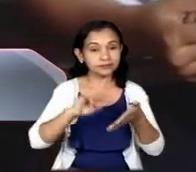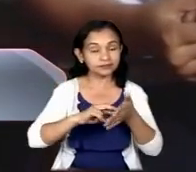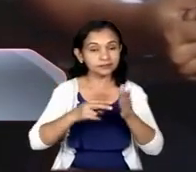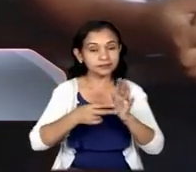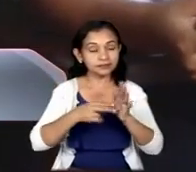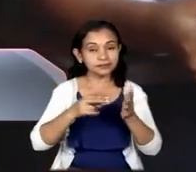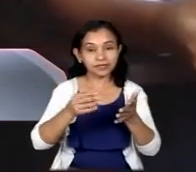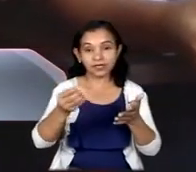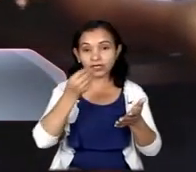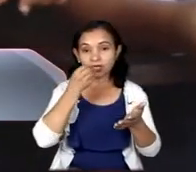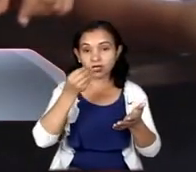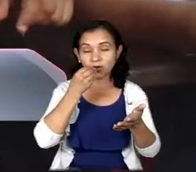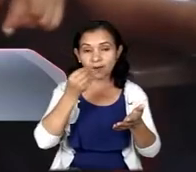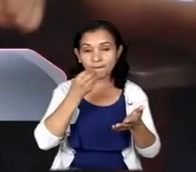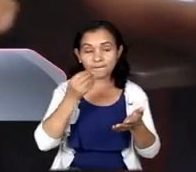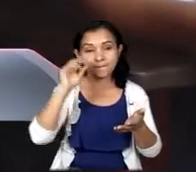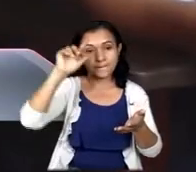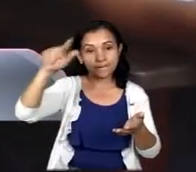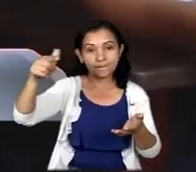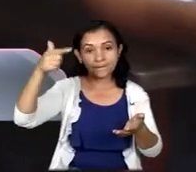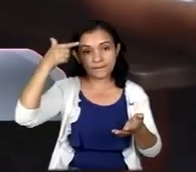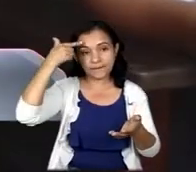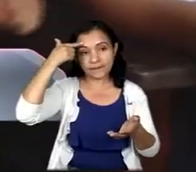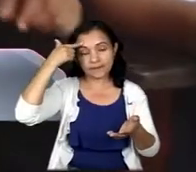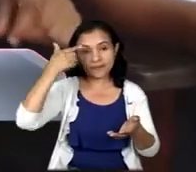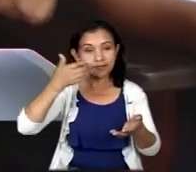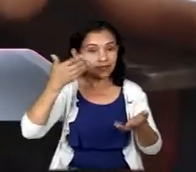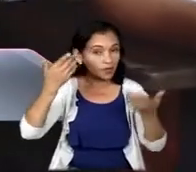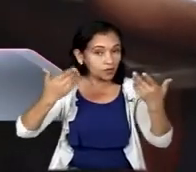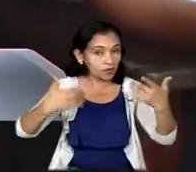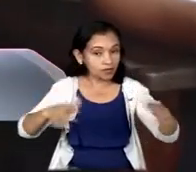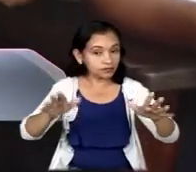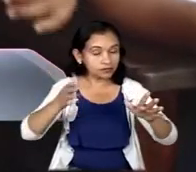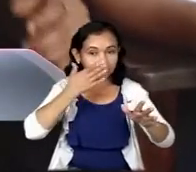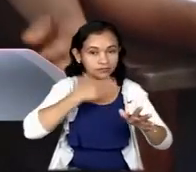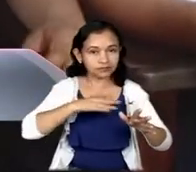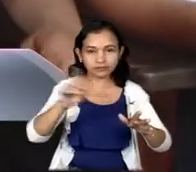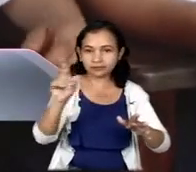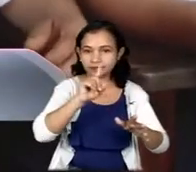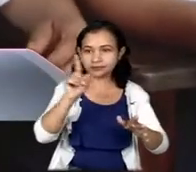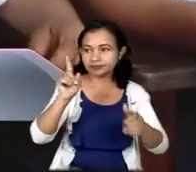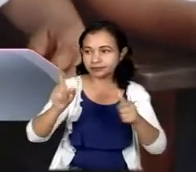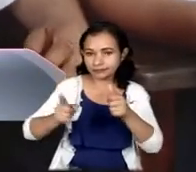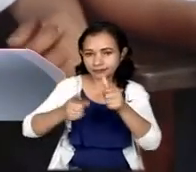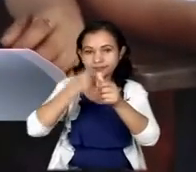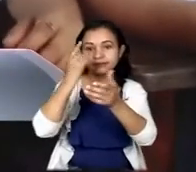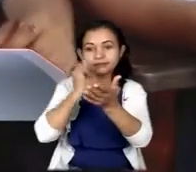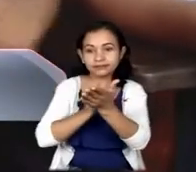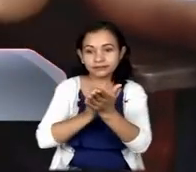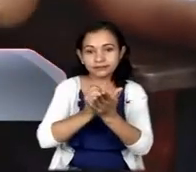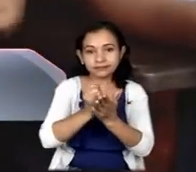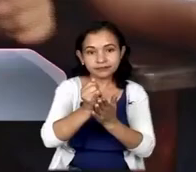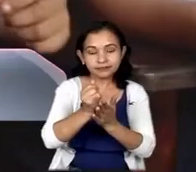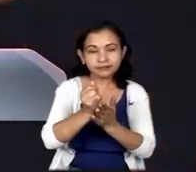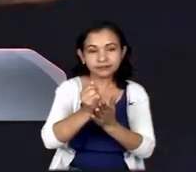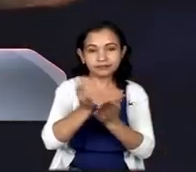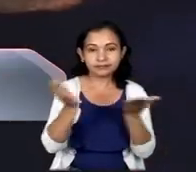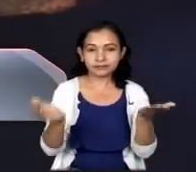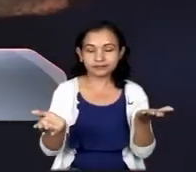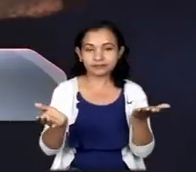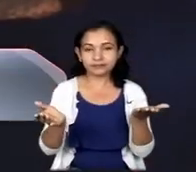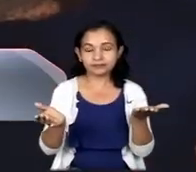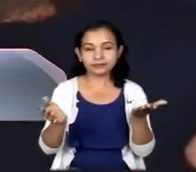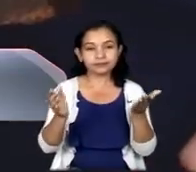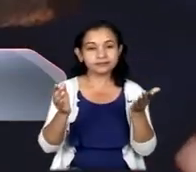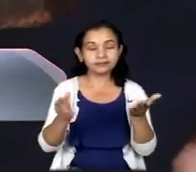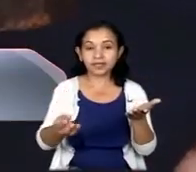qué es la alimentación, porque aquí este gobierno no les viene a dar cualquier cosa a los niños. Primero investiga, estamos a